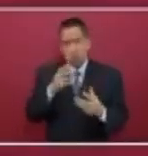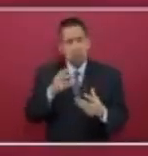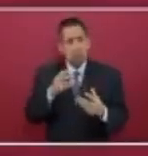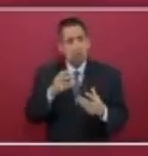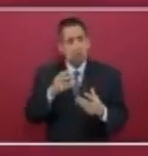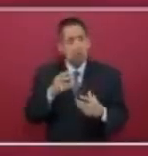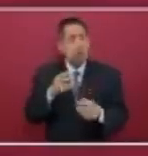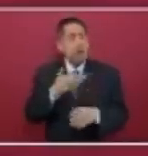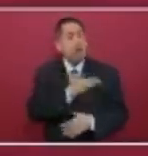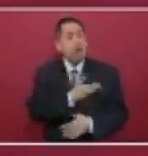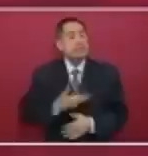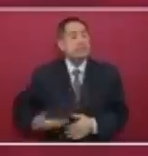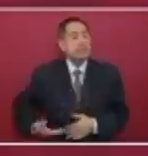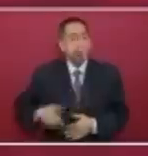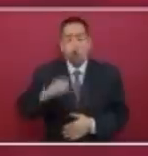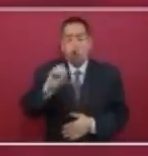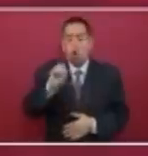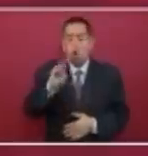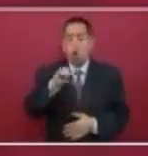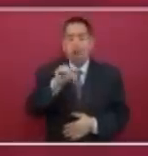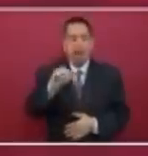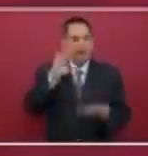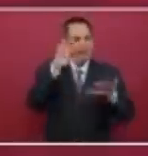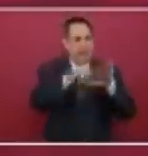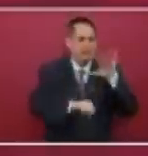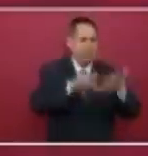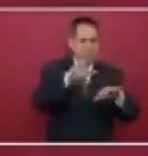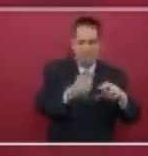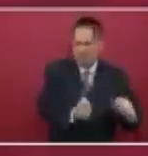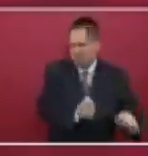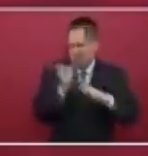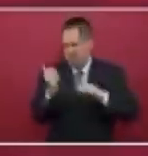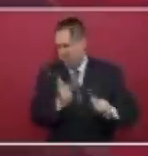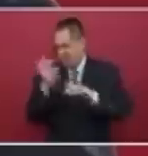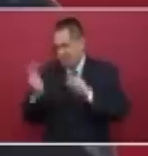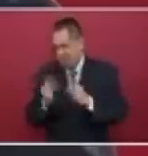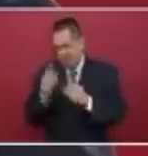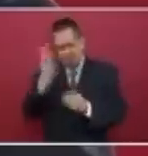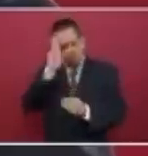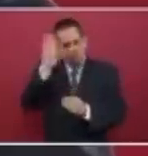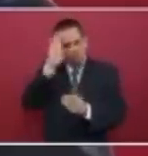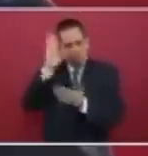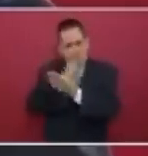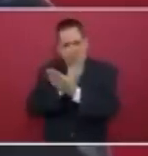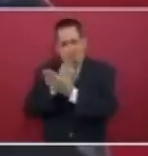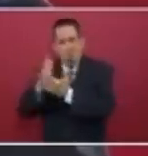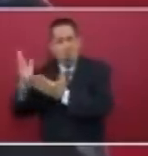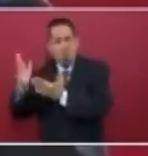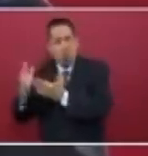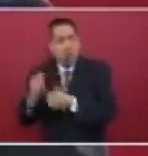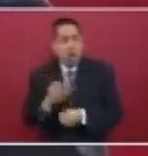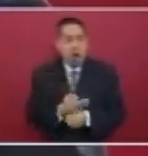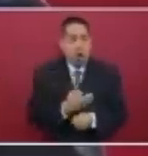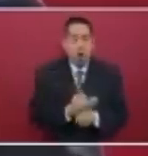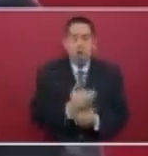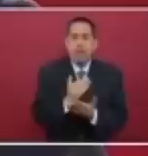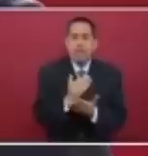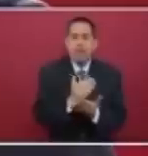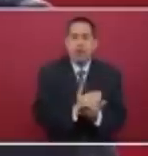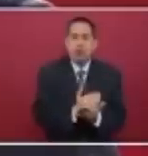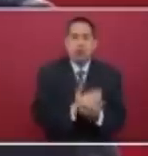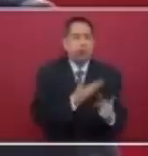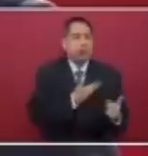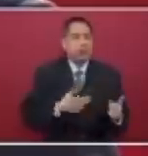con el presidente obama que las deportaciones que han habido con el presidente de